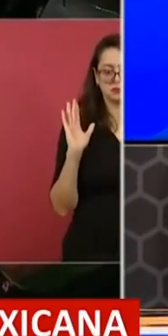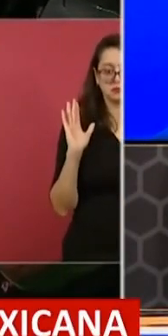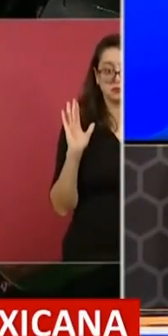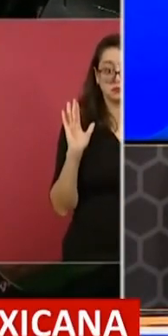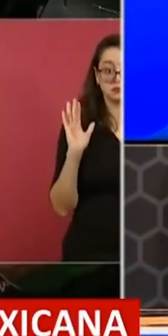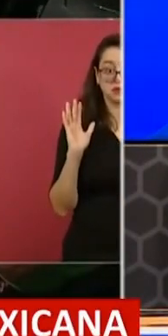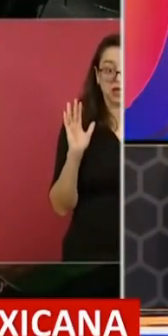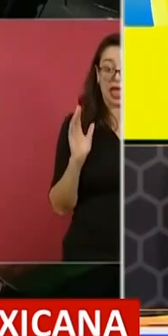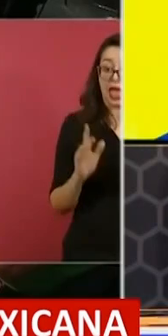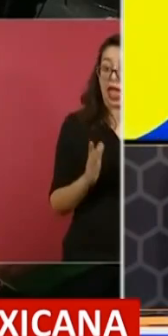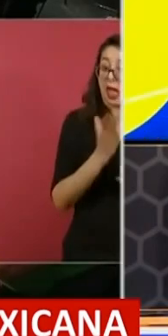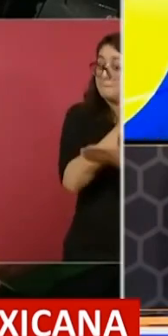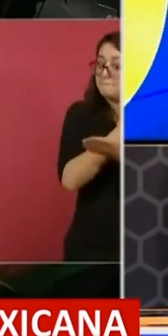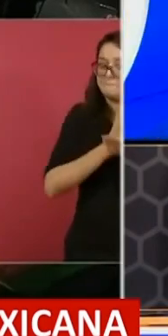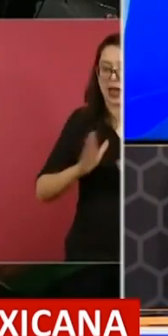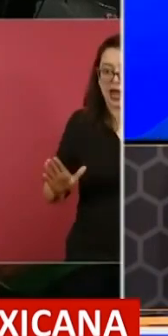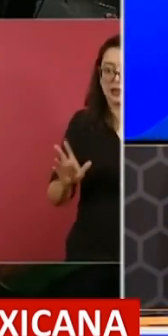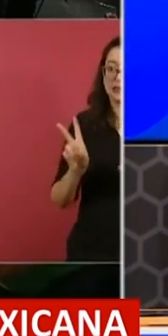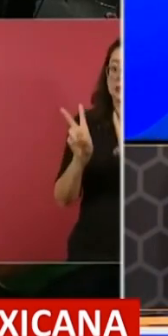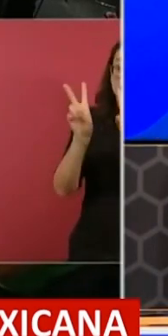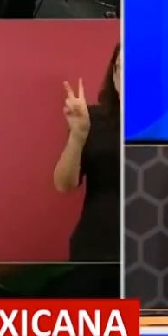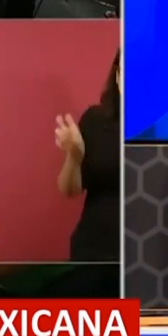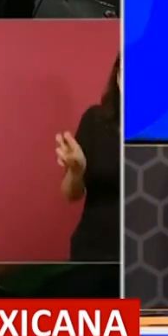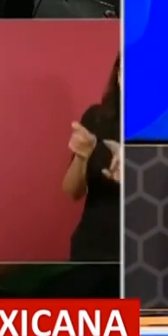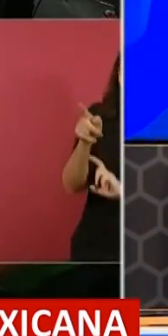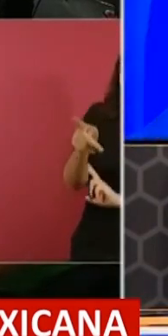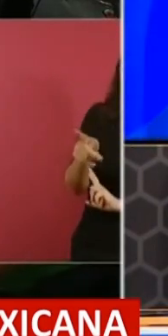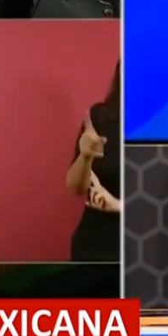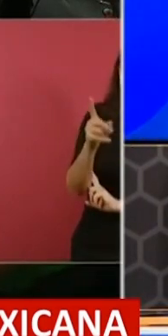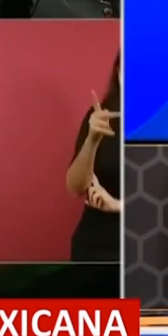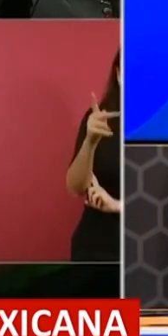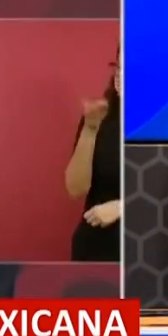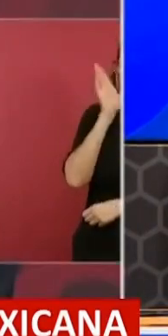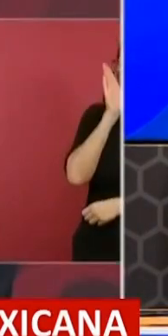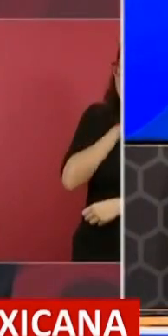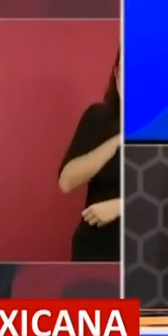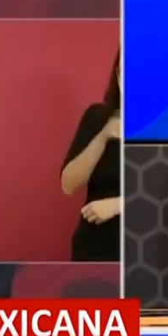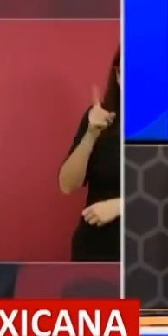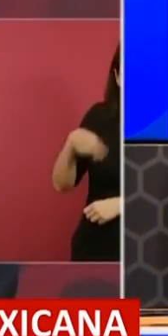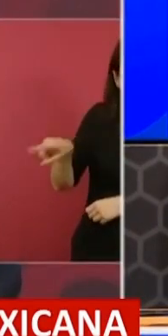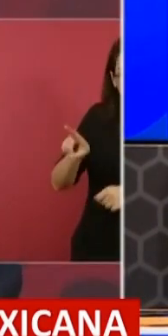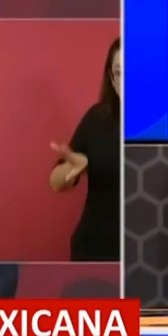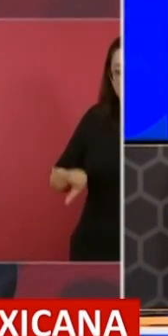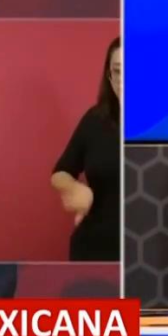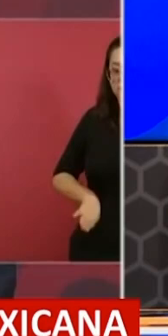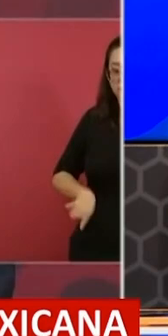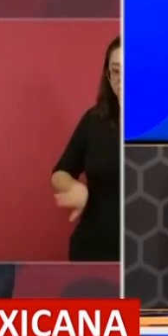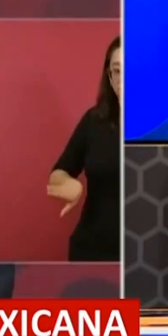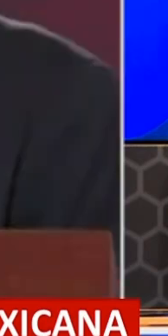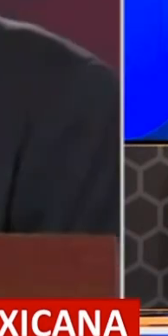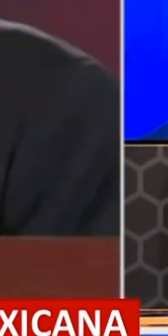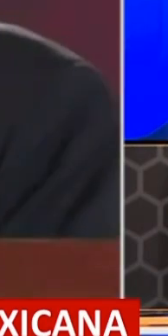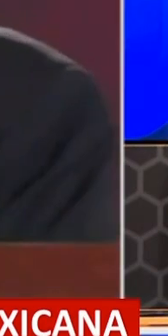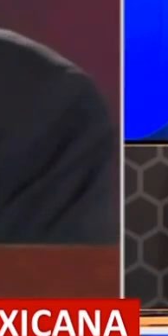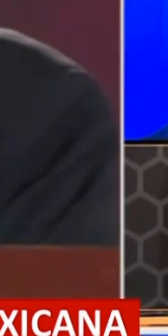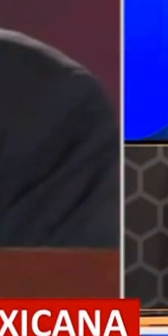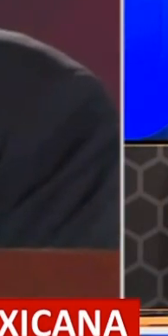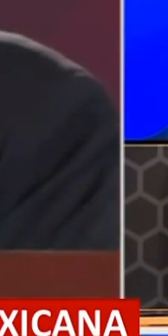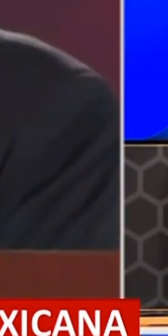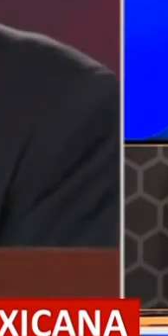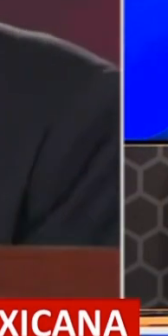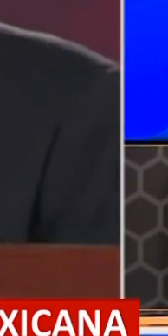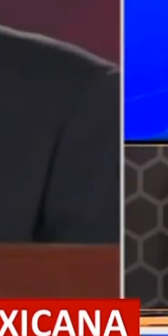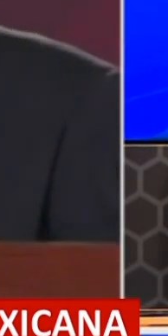ha tenido a lo largo de estos meses. Hoy estamos hablando de este foro de cooperación